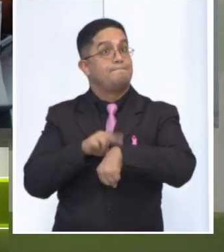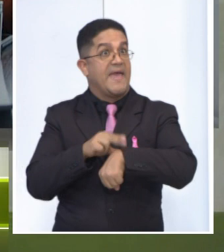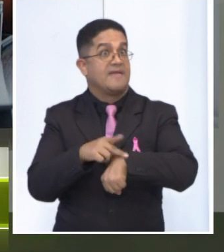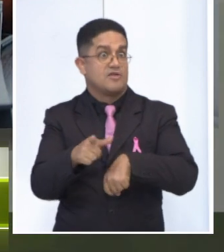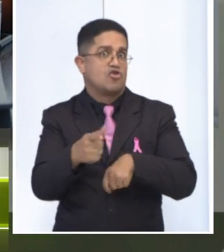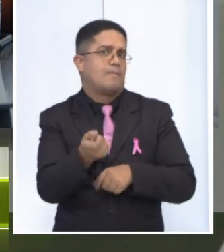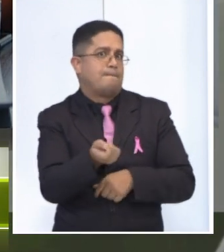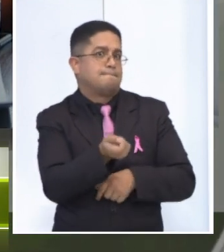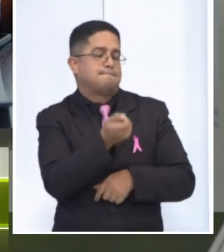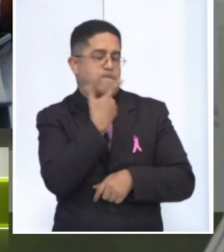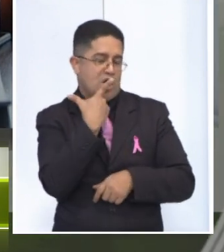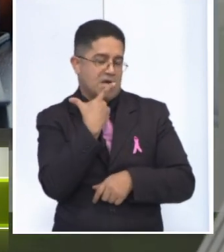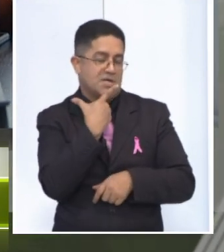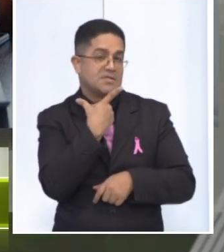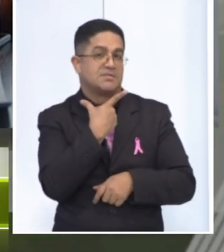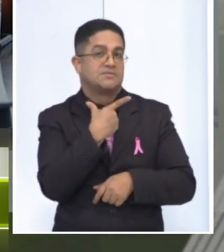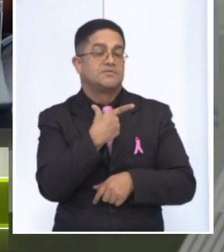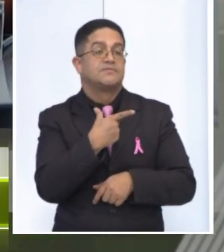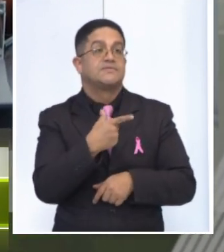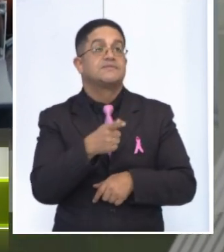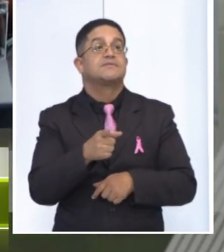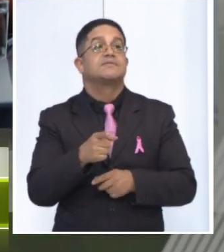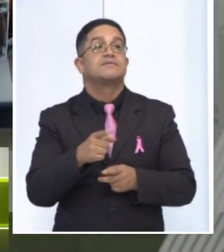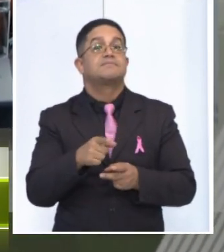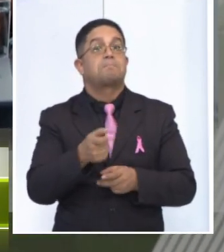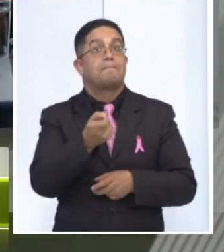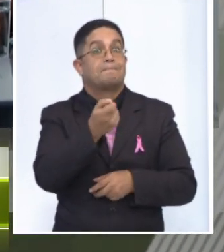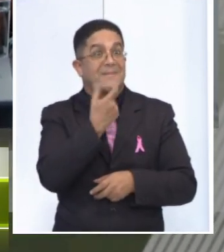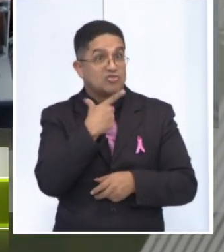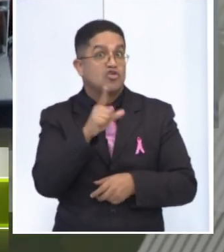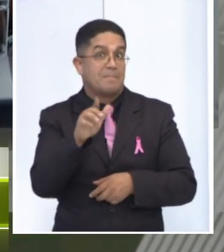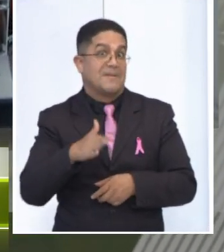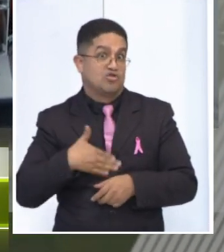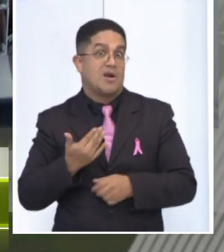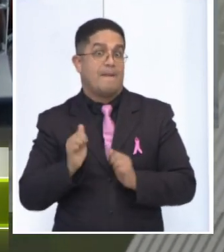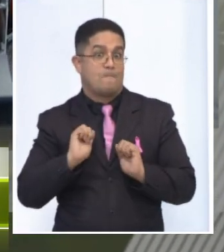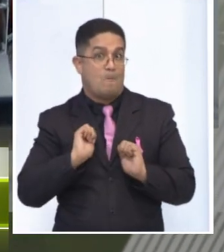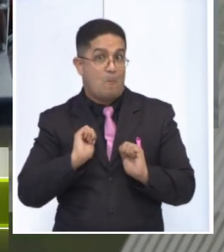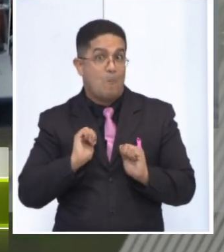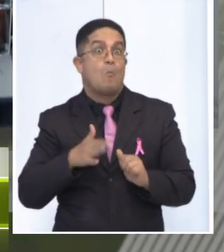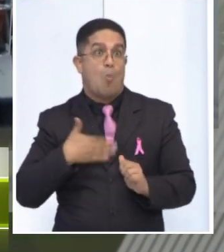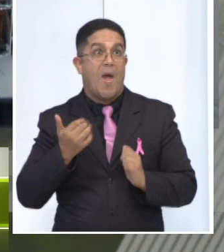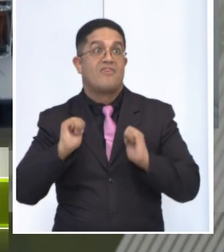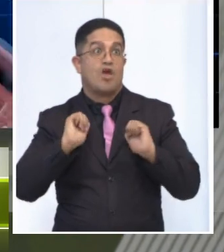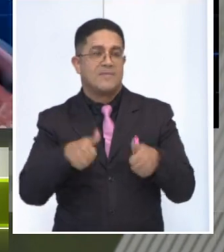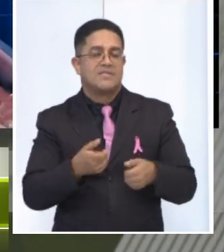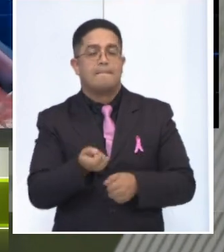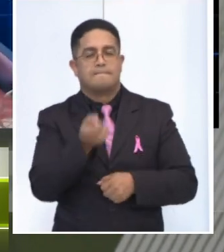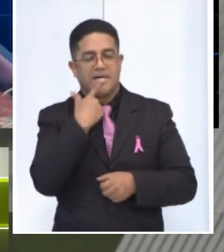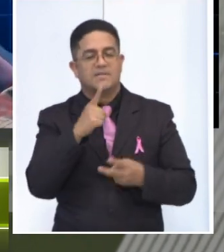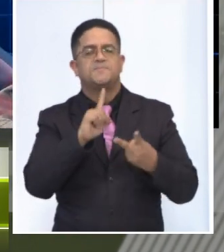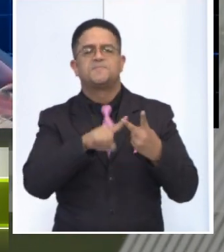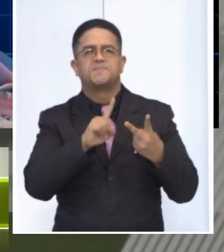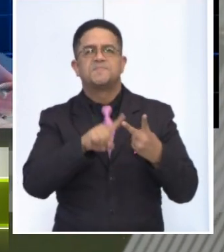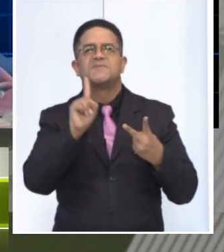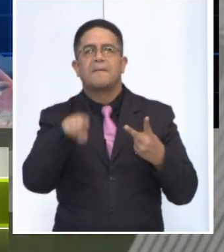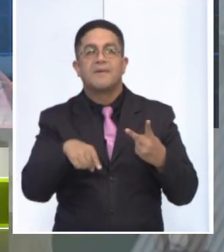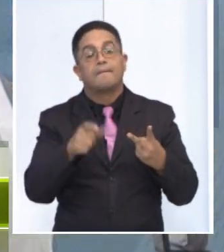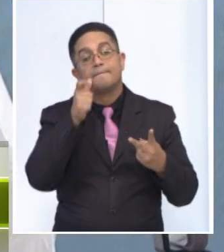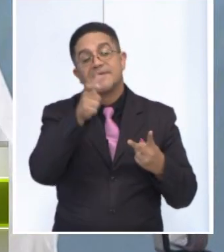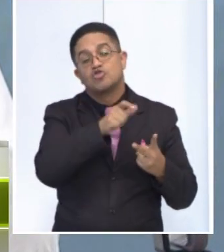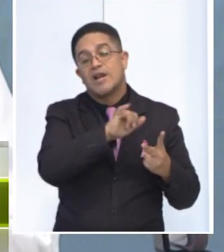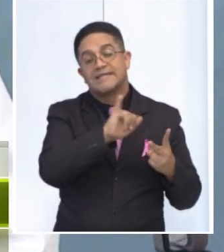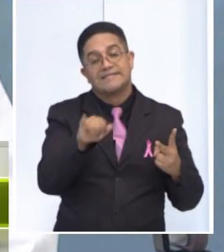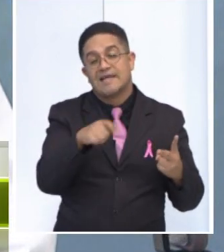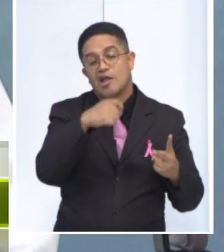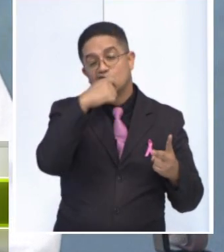transitoriamente el fentanilo. Estas personas, si tienen la predisposición, pueden desarrollar entonces la adicción. ¿Quiénes son los otros? Las personas que ya consumen